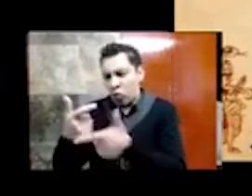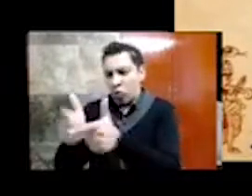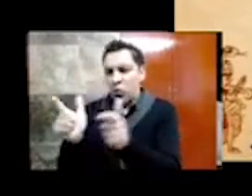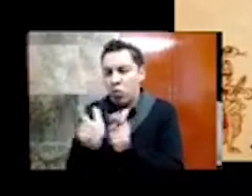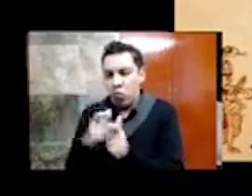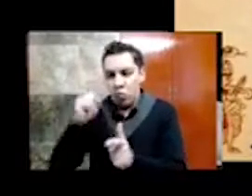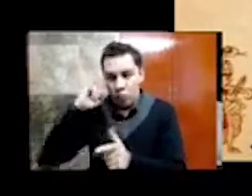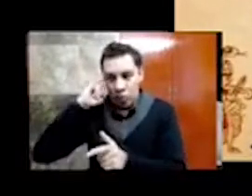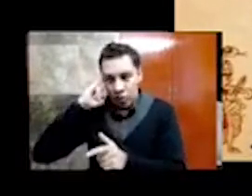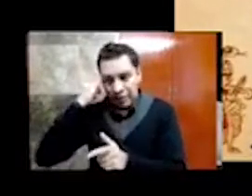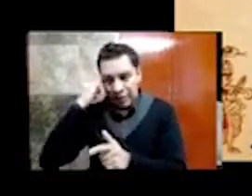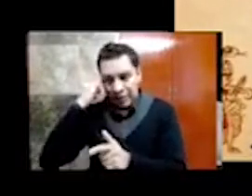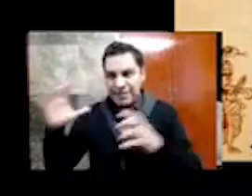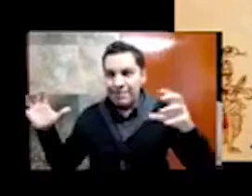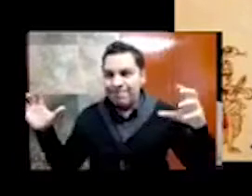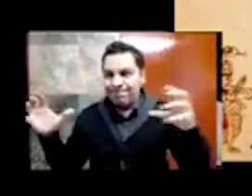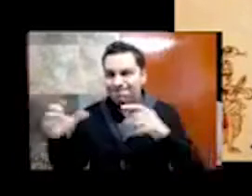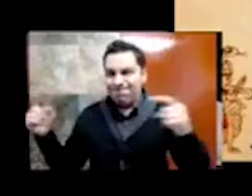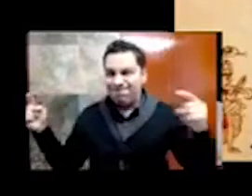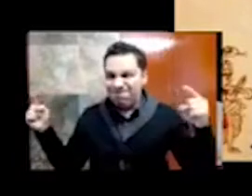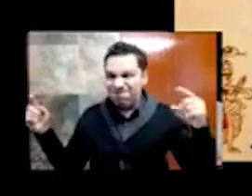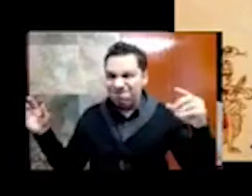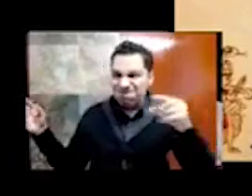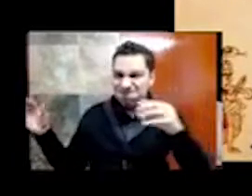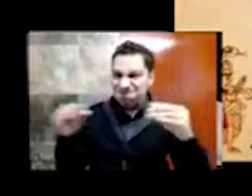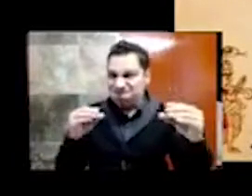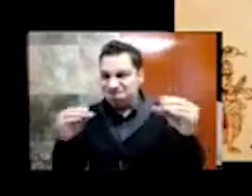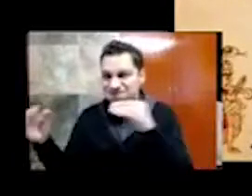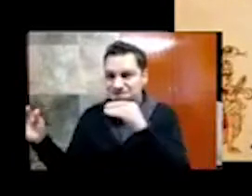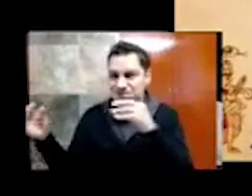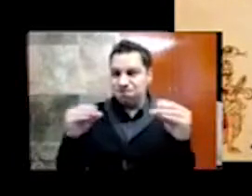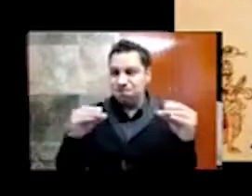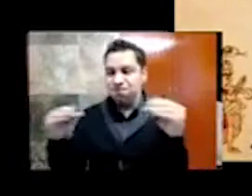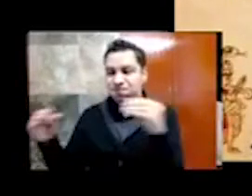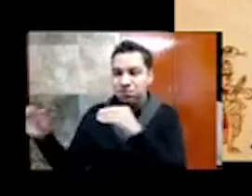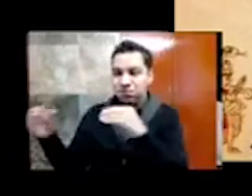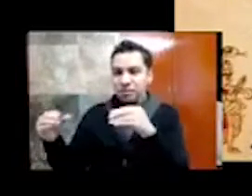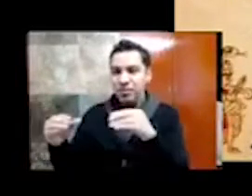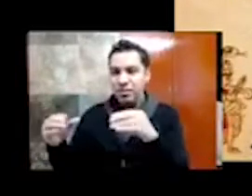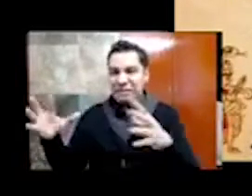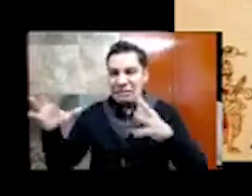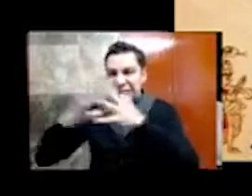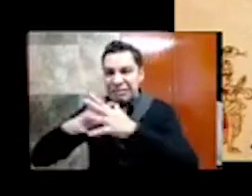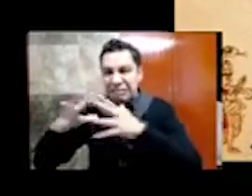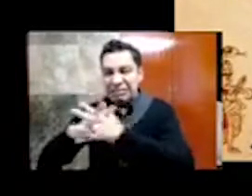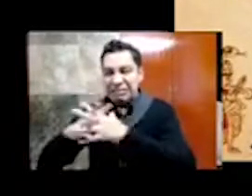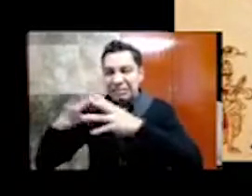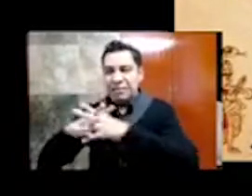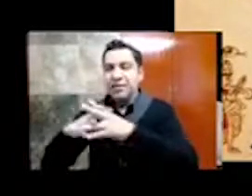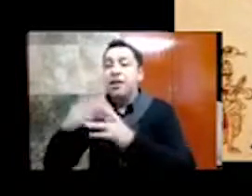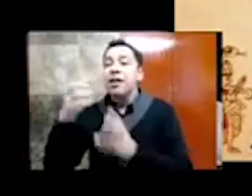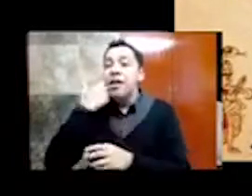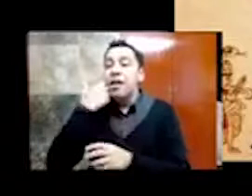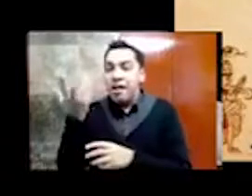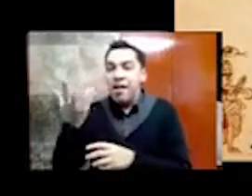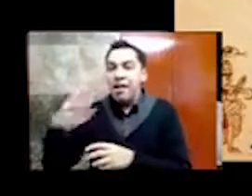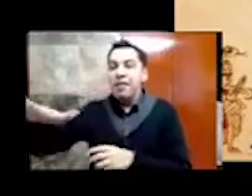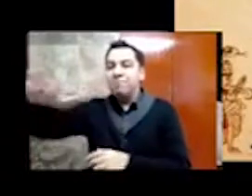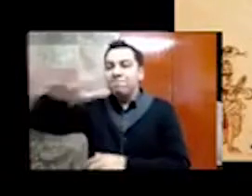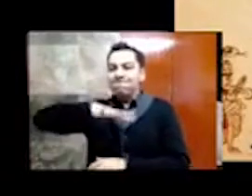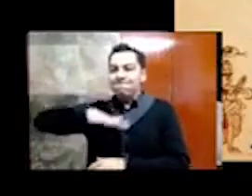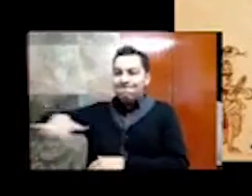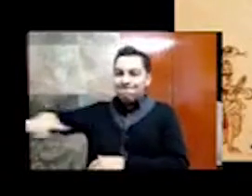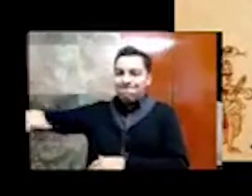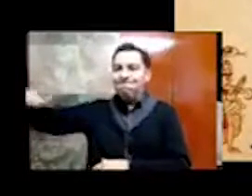a espaldas de la mujer de los cuatro Teomama, que es la primera institución